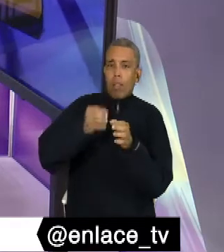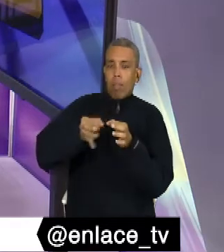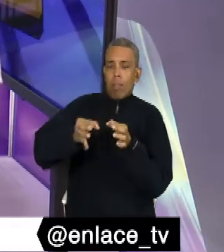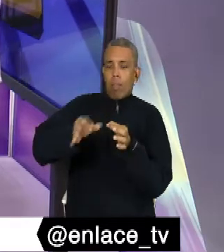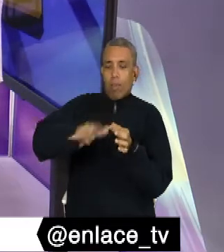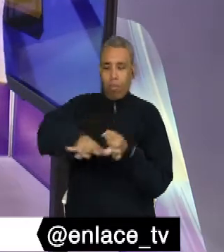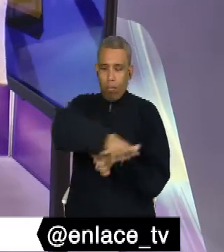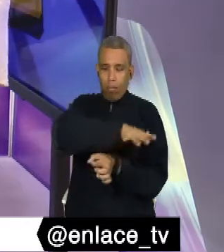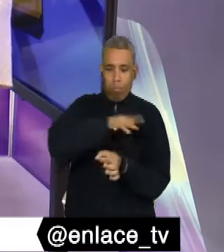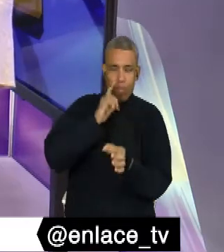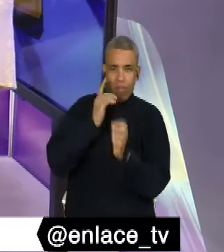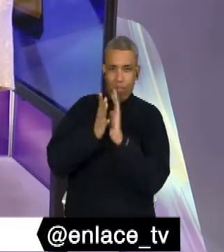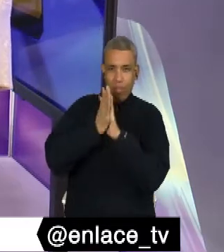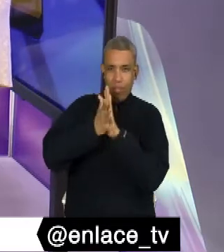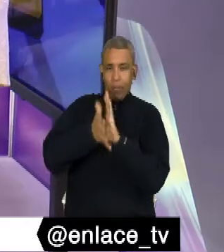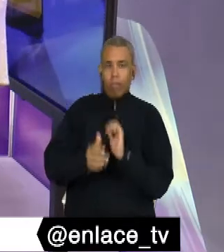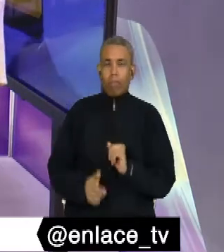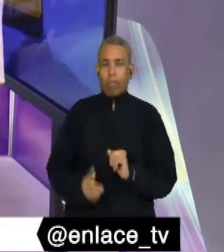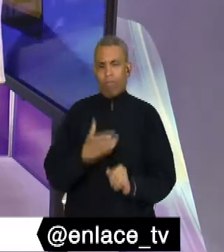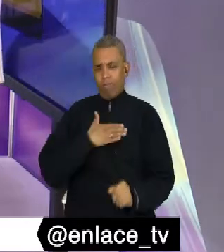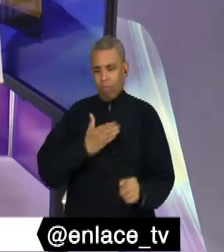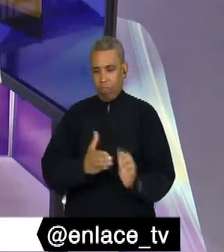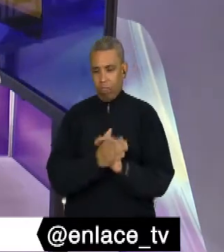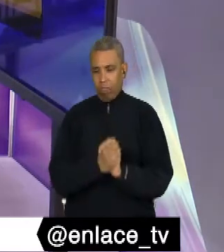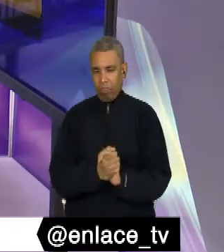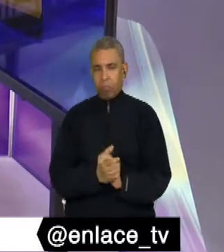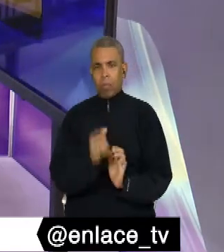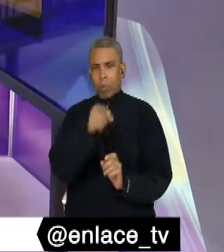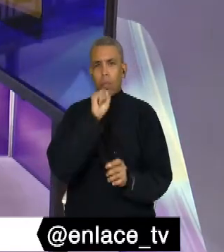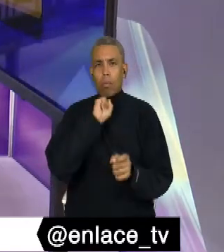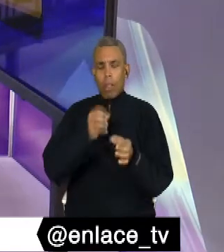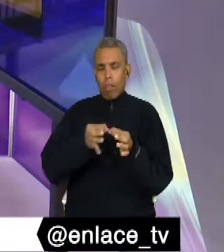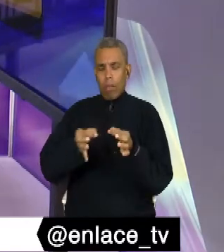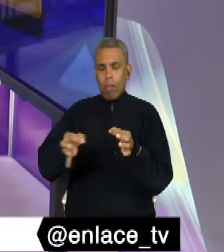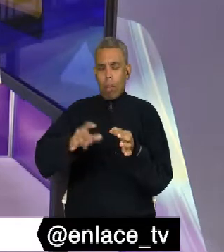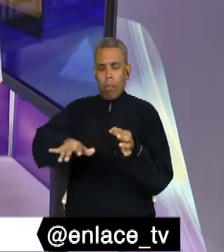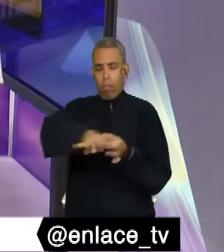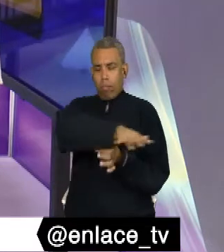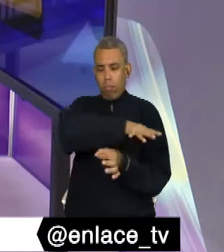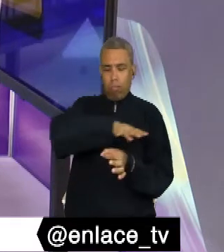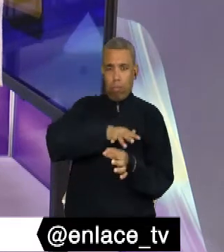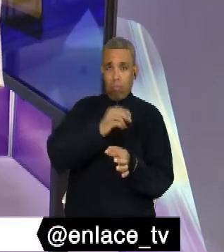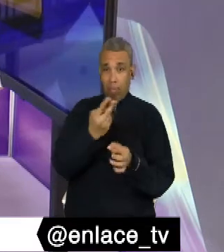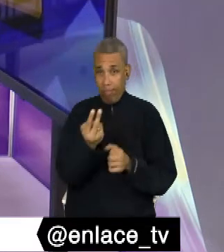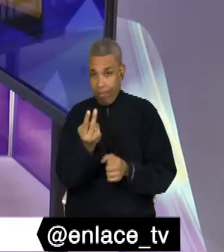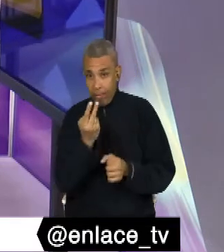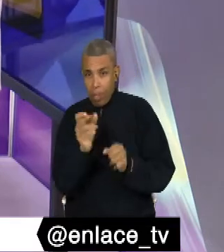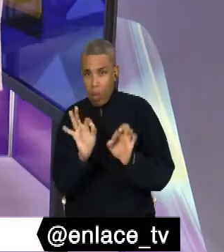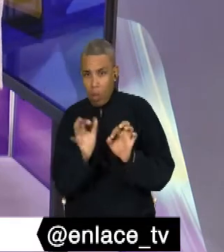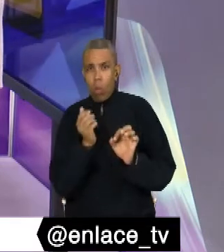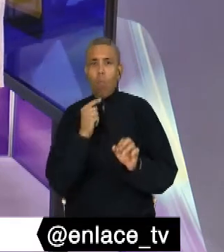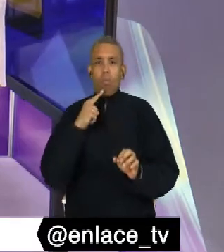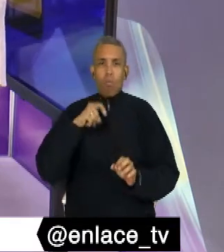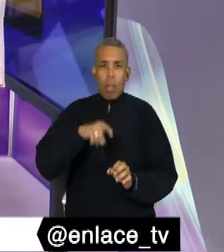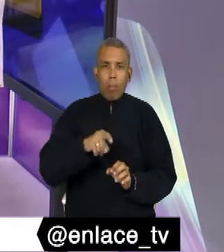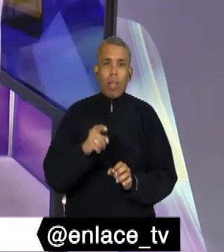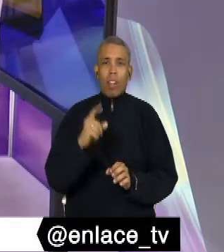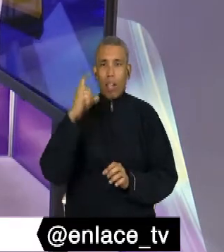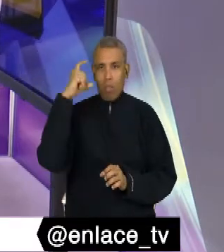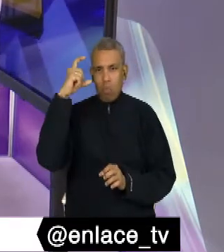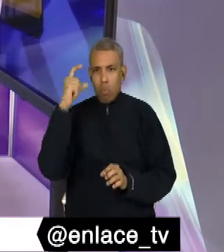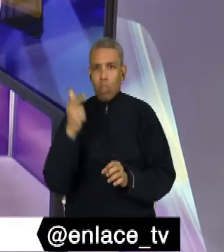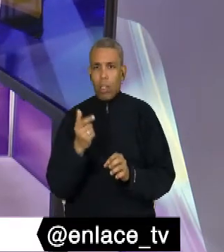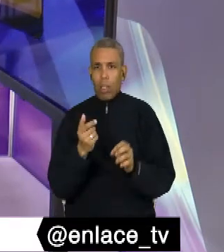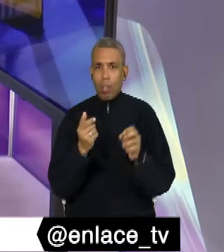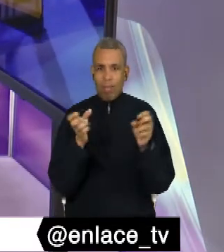ciudad y región. Saludamos a quienes nos ven en Barranca Bermeja, el Magdalena Medio, y a quienes lo hacen en las ciudades de Bucaramanga y Cúcuta a través